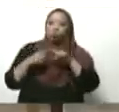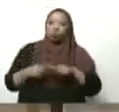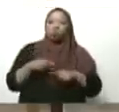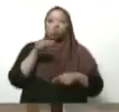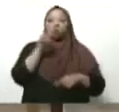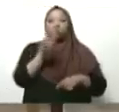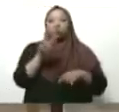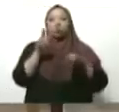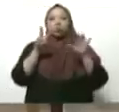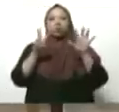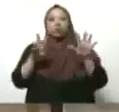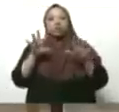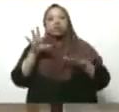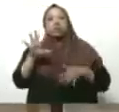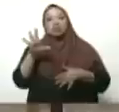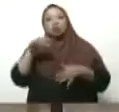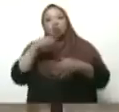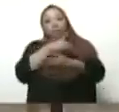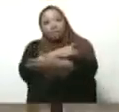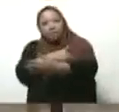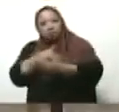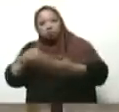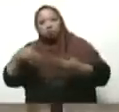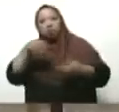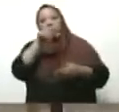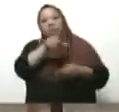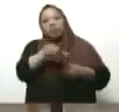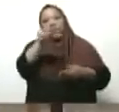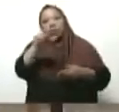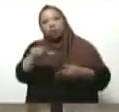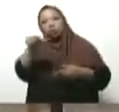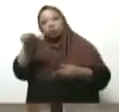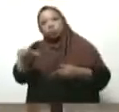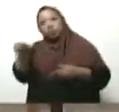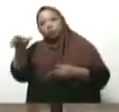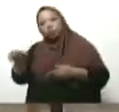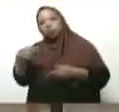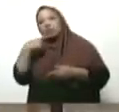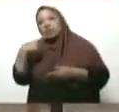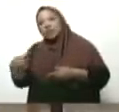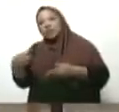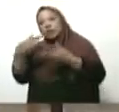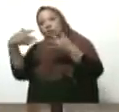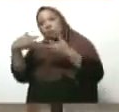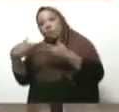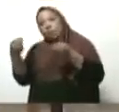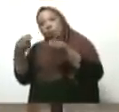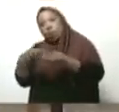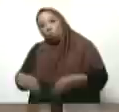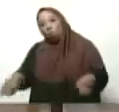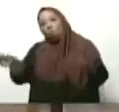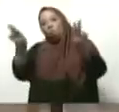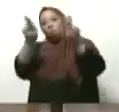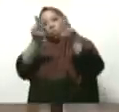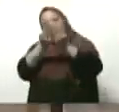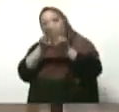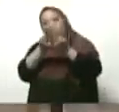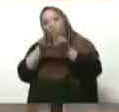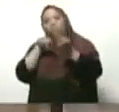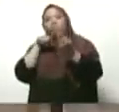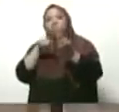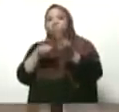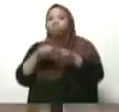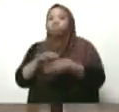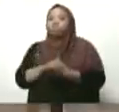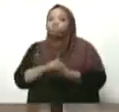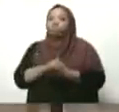275 millones de personas esto según un informe mundial sobre la droga de naciones unidas